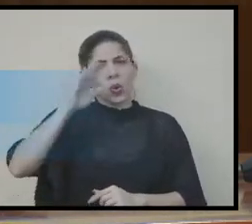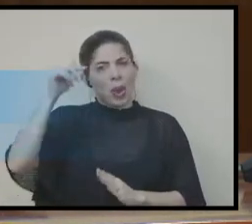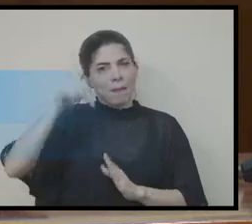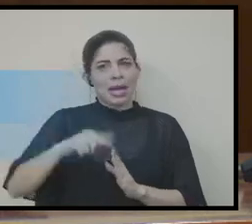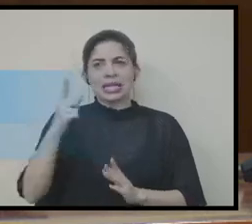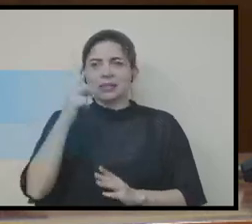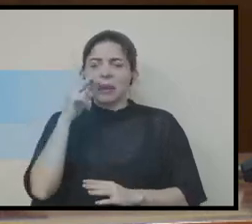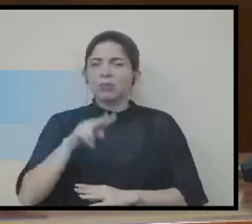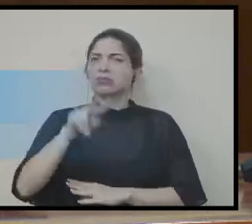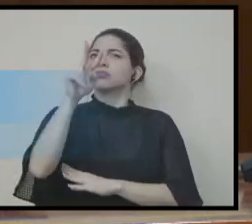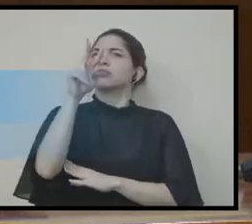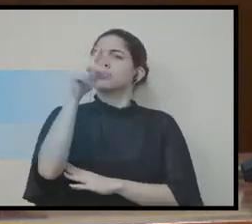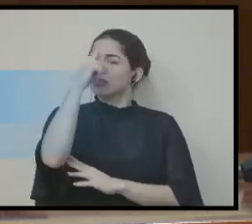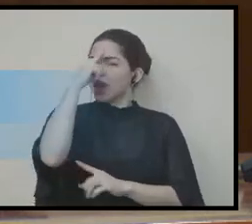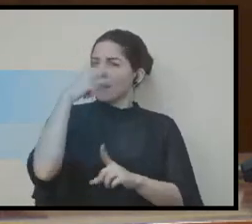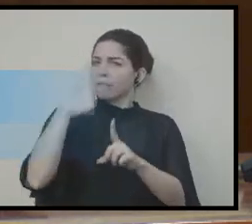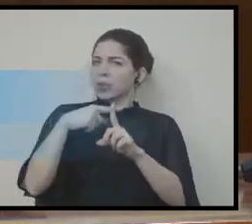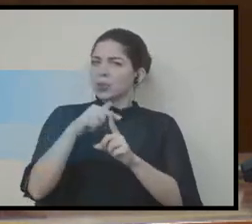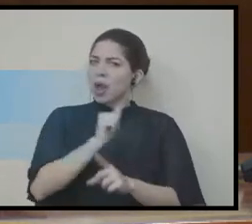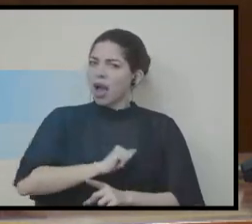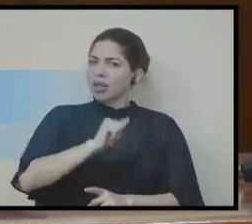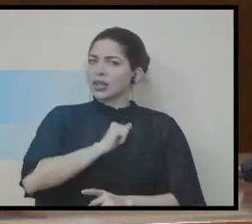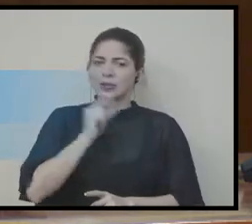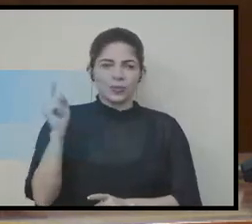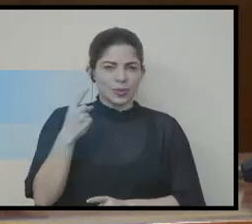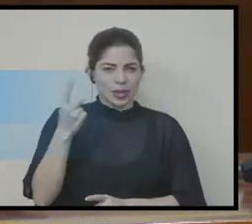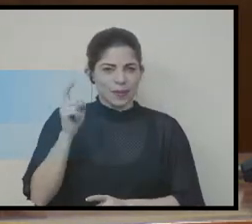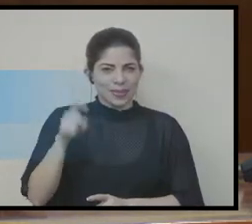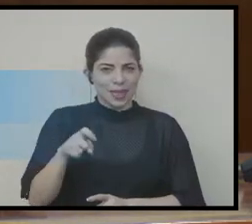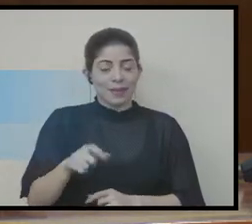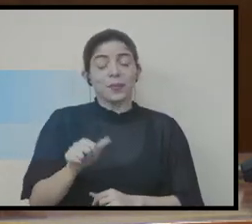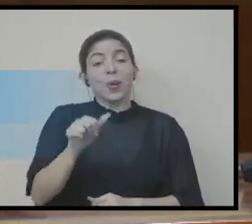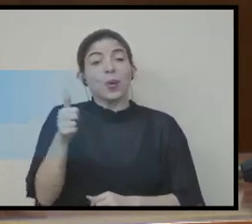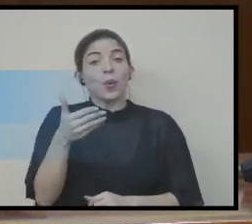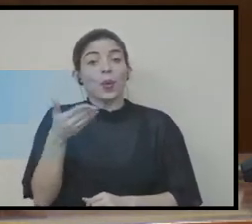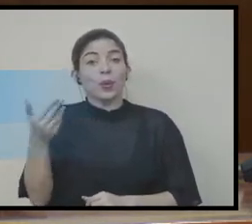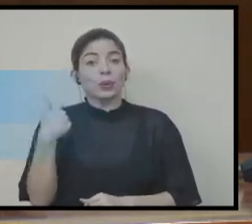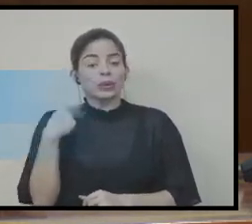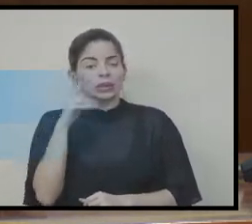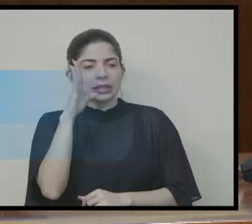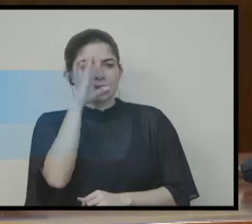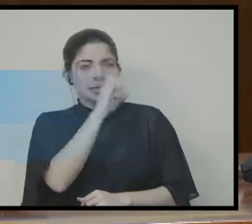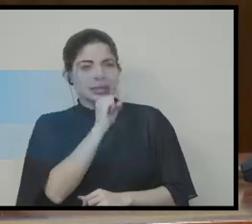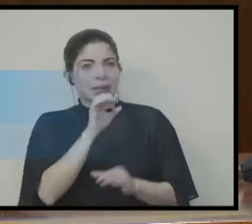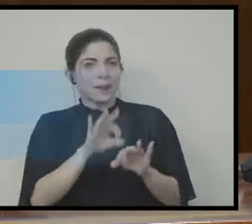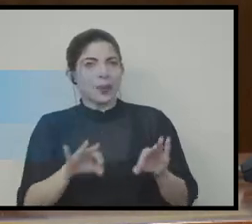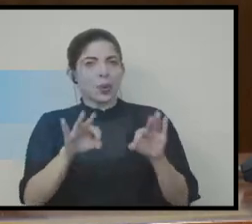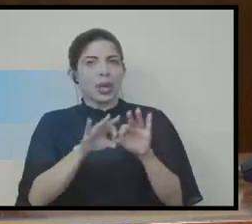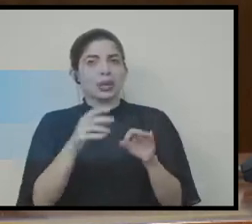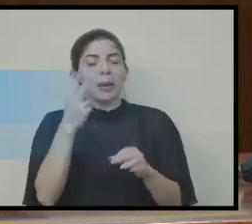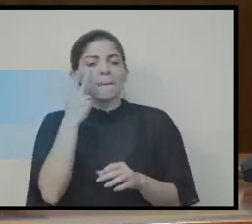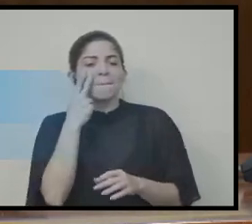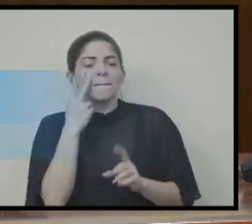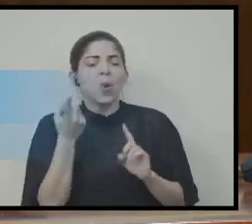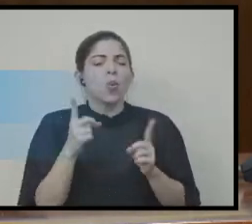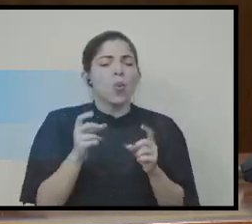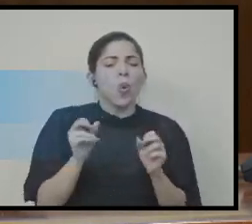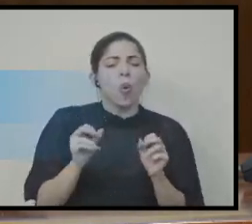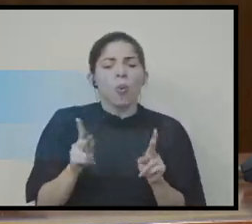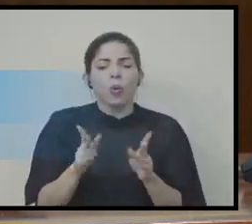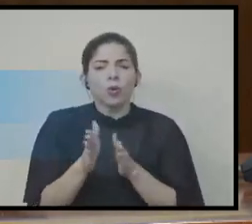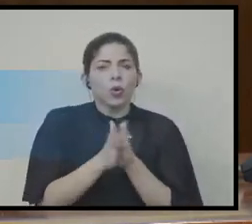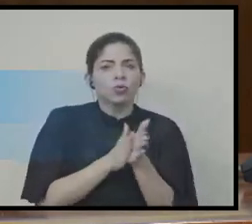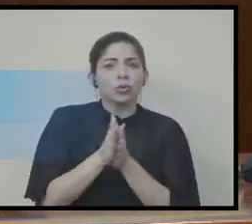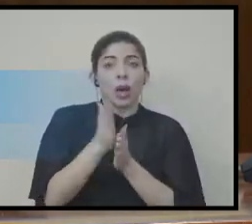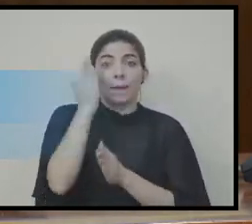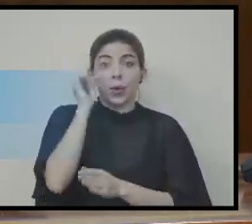para arriba siempre, hay que ver con optimismo y con actitud. Luego una cosa que es importante es ese sentido de la oportunidad, ¿verdad? Porque